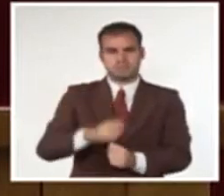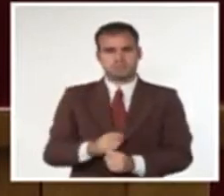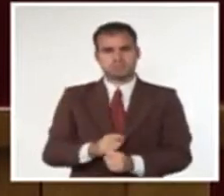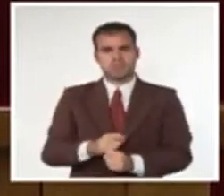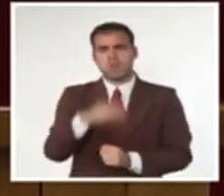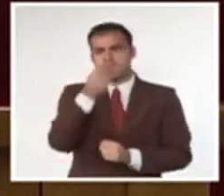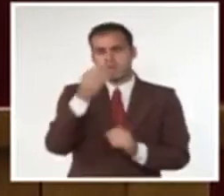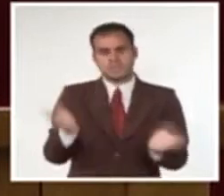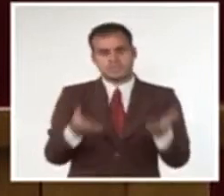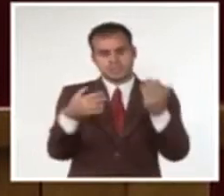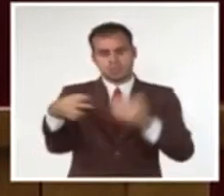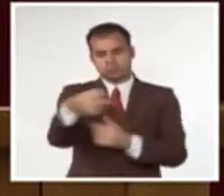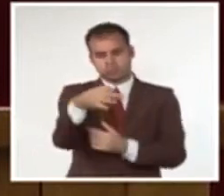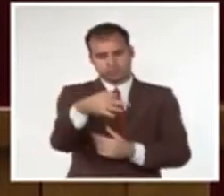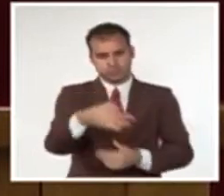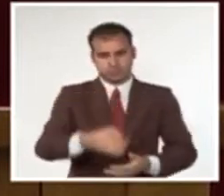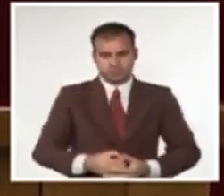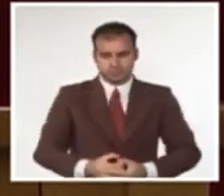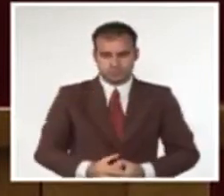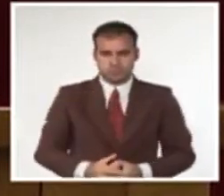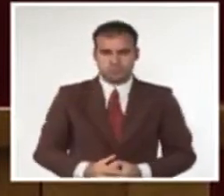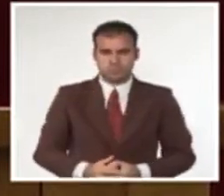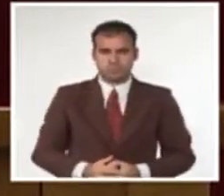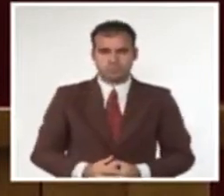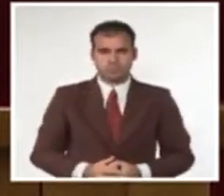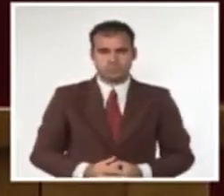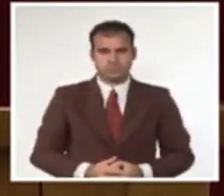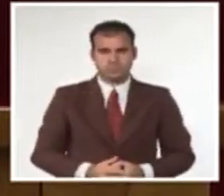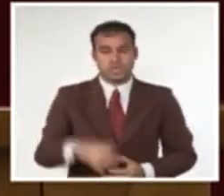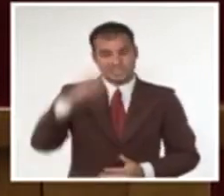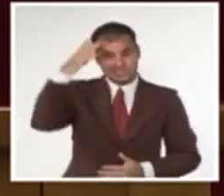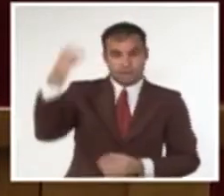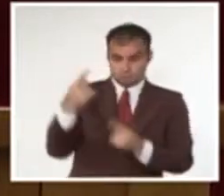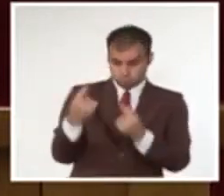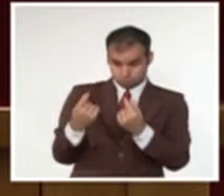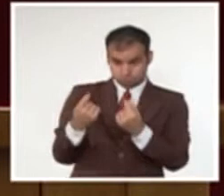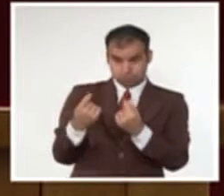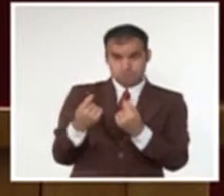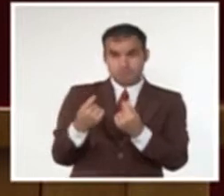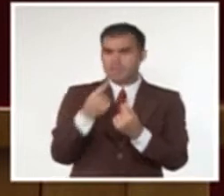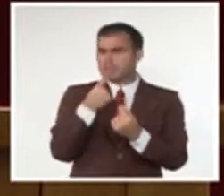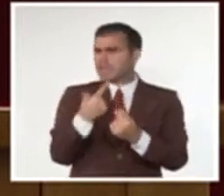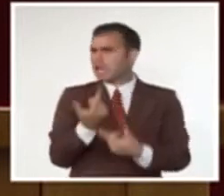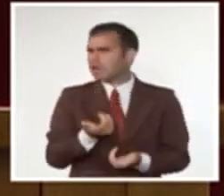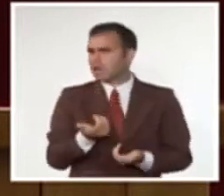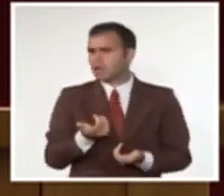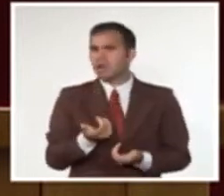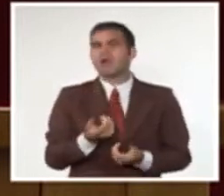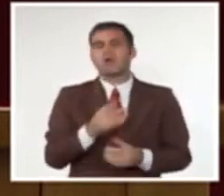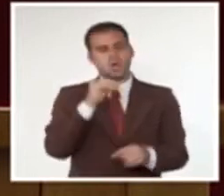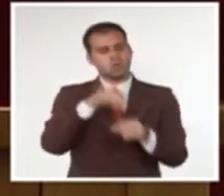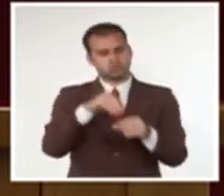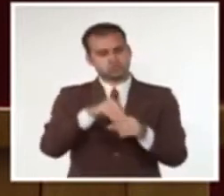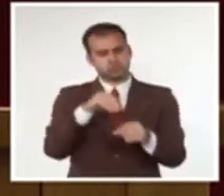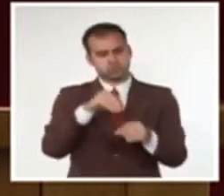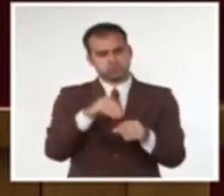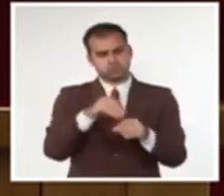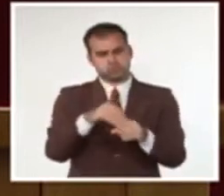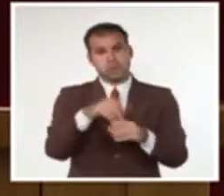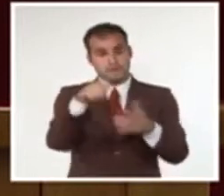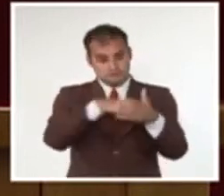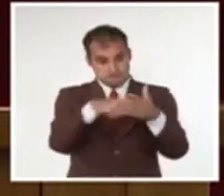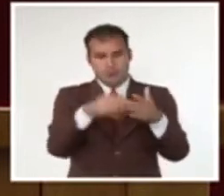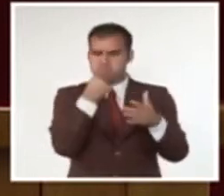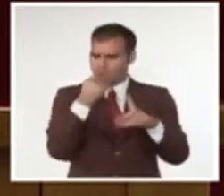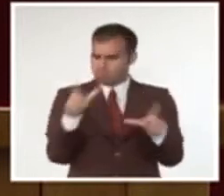desarrollo territorial. En el presupuesto del Estado es preciso asegurar los ingresos previstos y garantizar